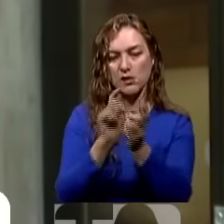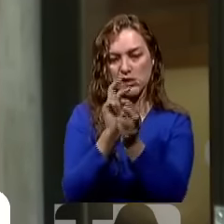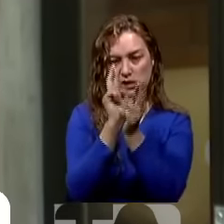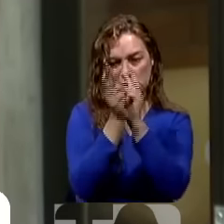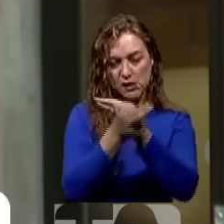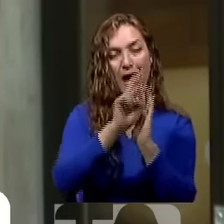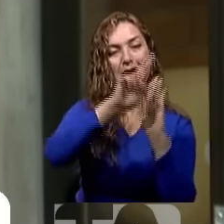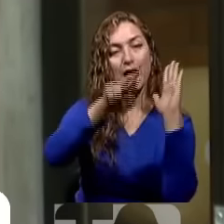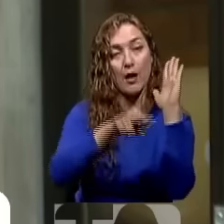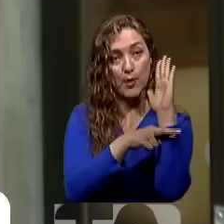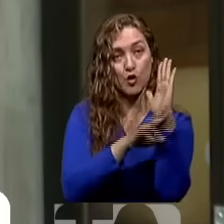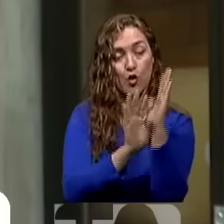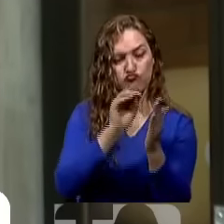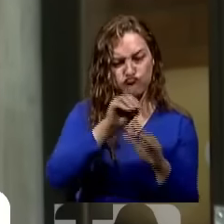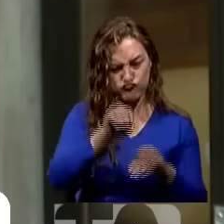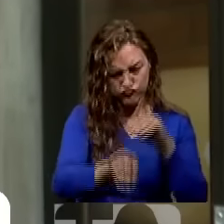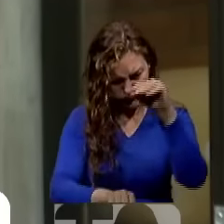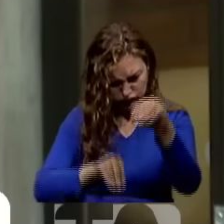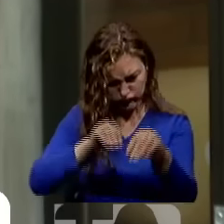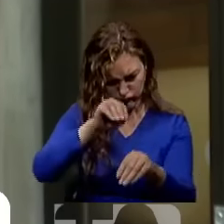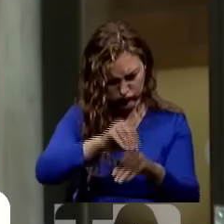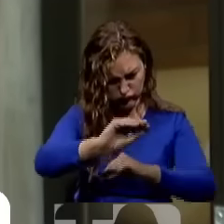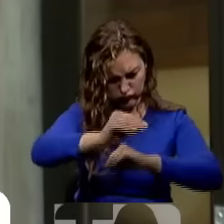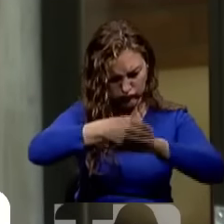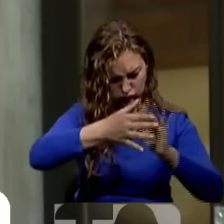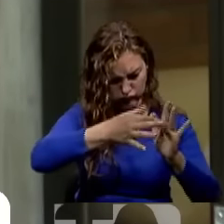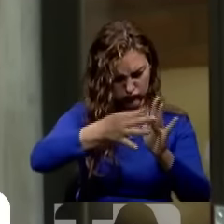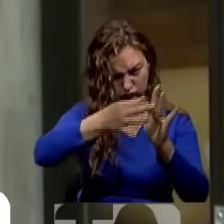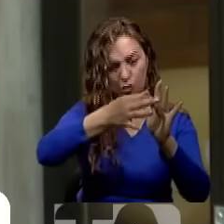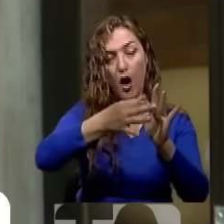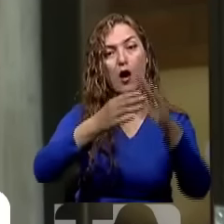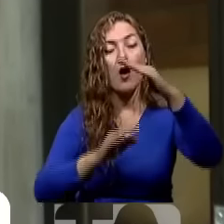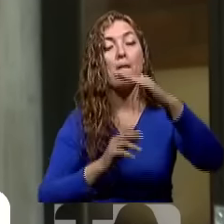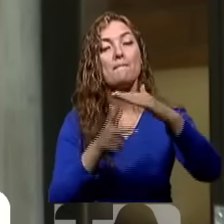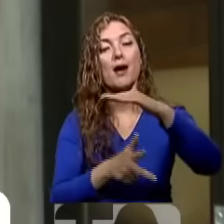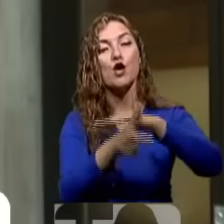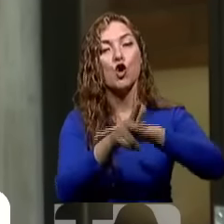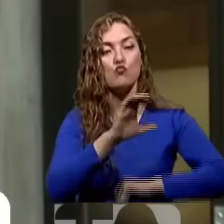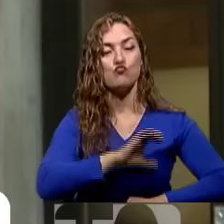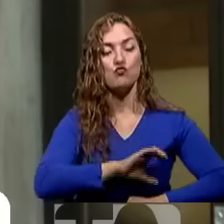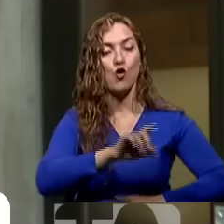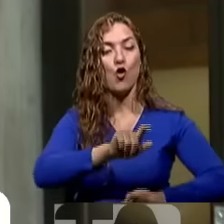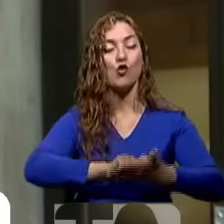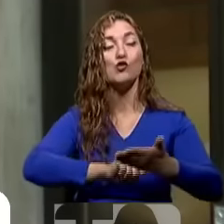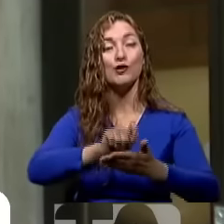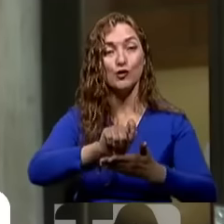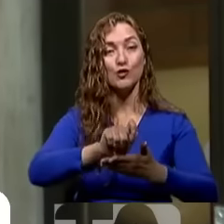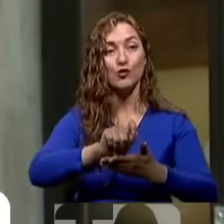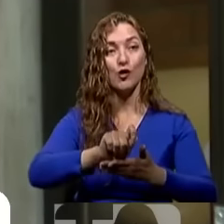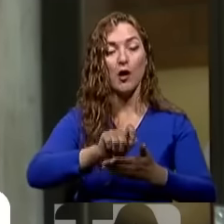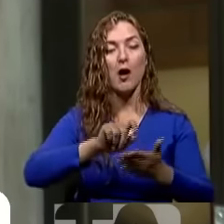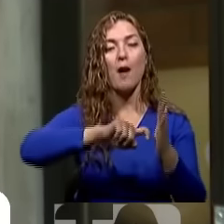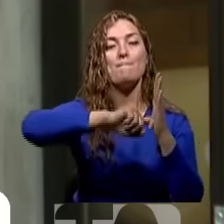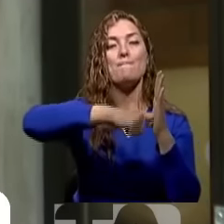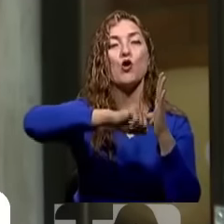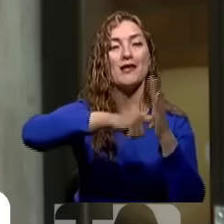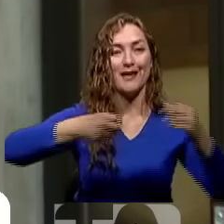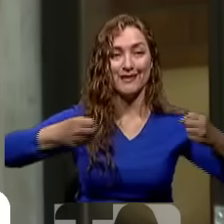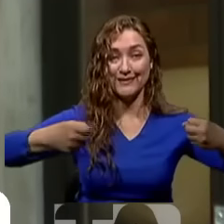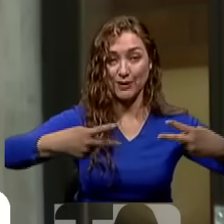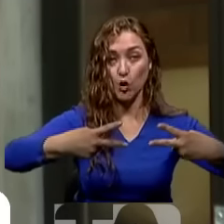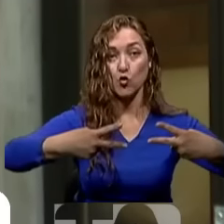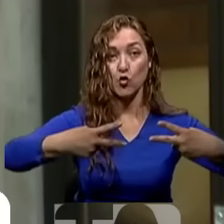reglamentación esto para que, por ejemplo, sean los parqueaderos municipales los que tengan que contratar seguros, pólizas y de